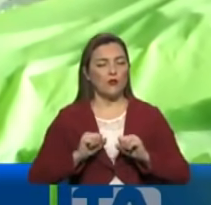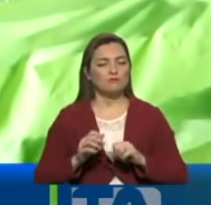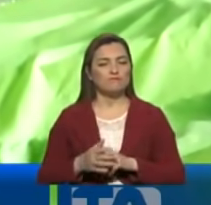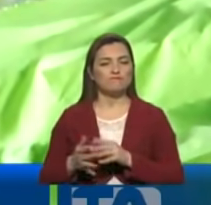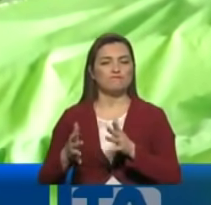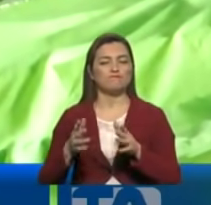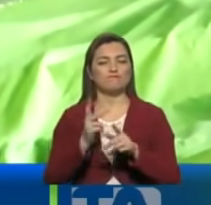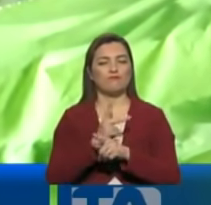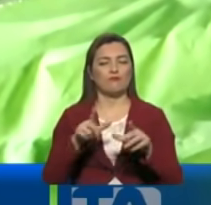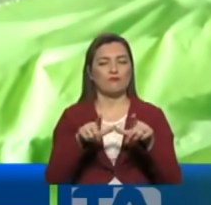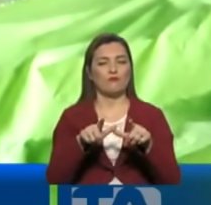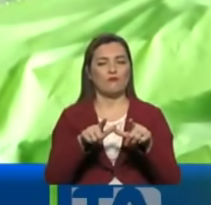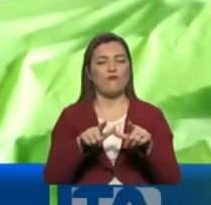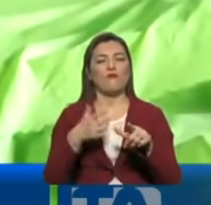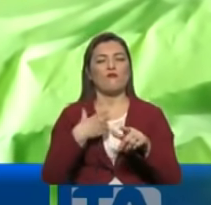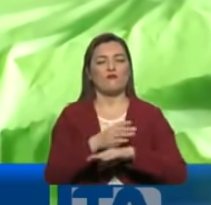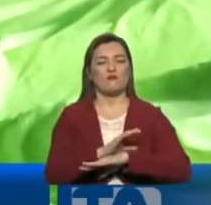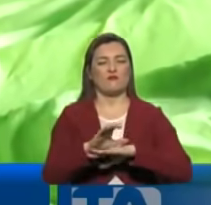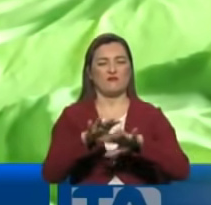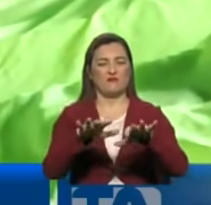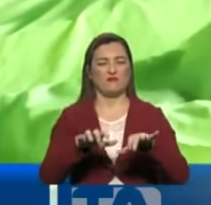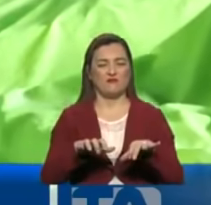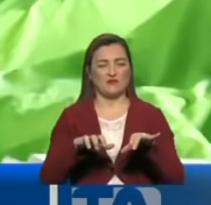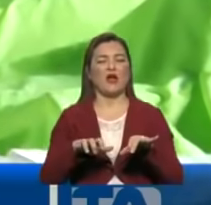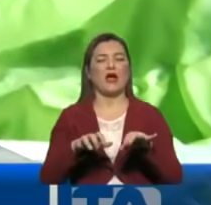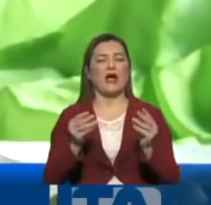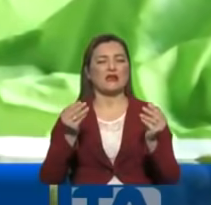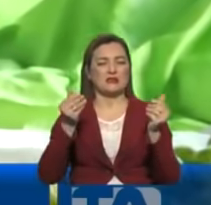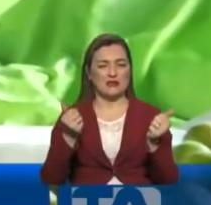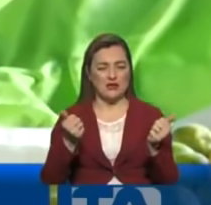son certificados a través de Agrocalidad con el control de la AMC